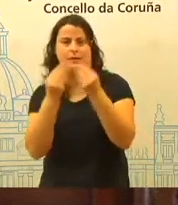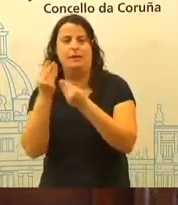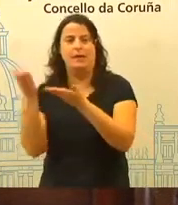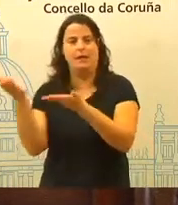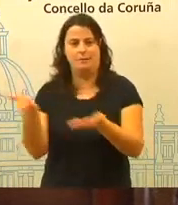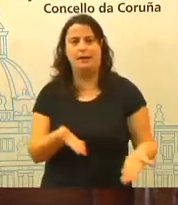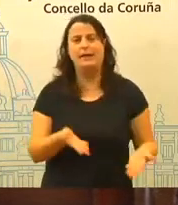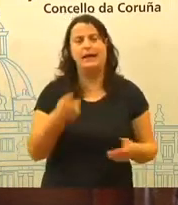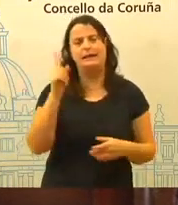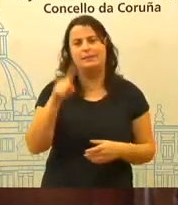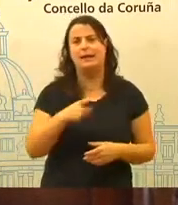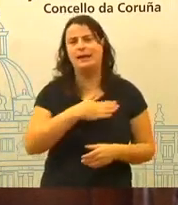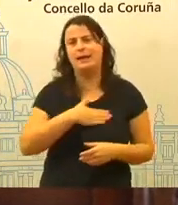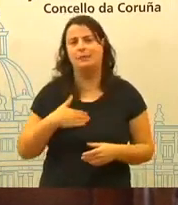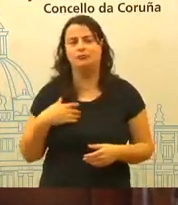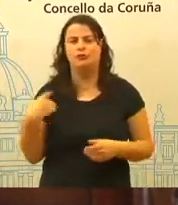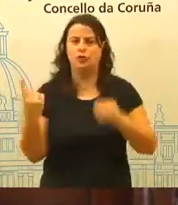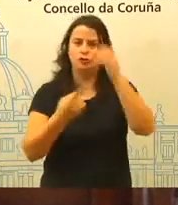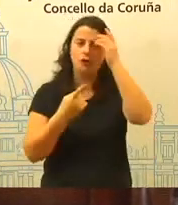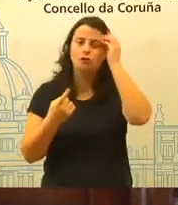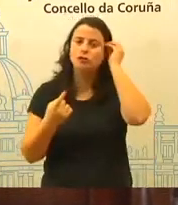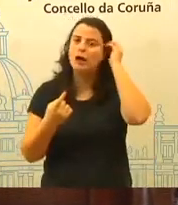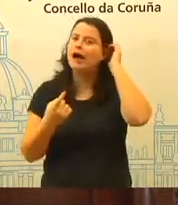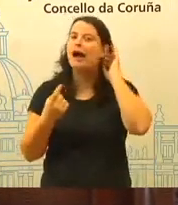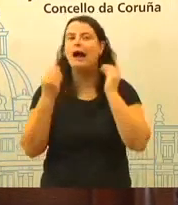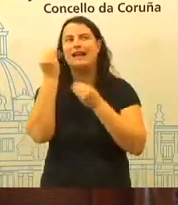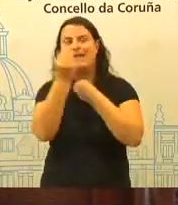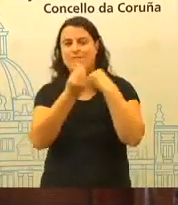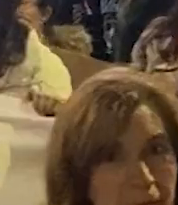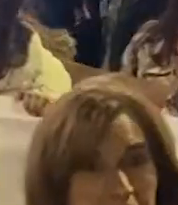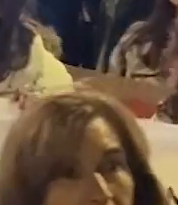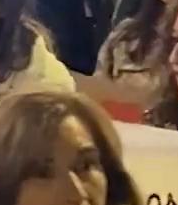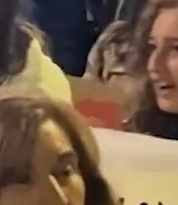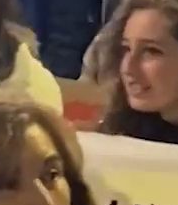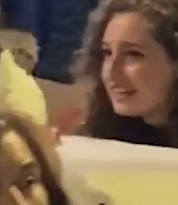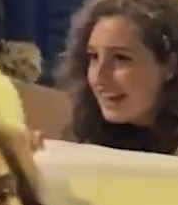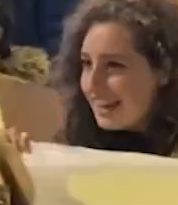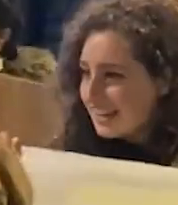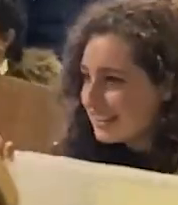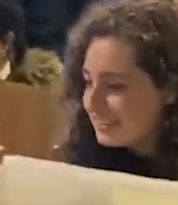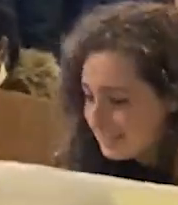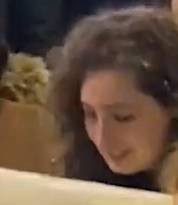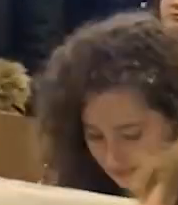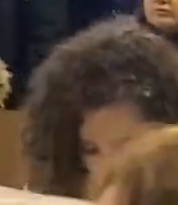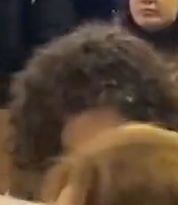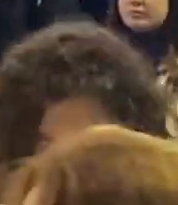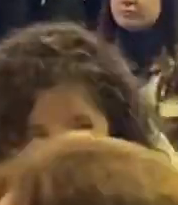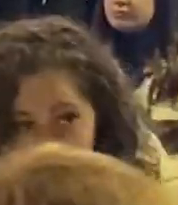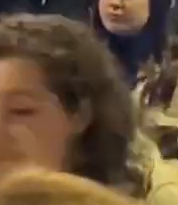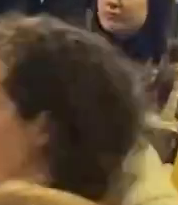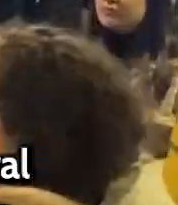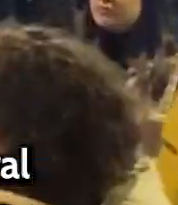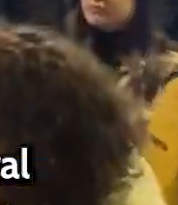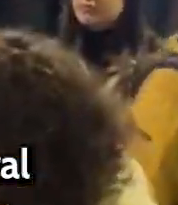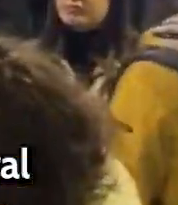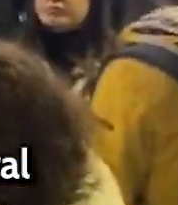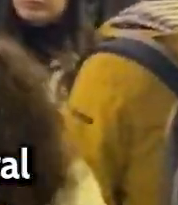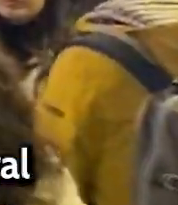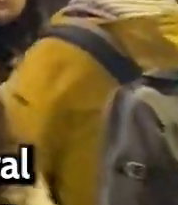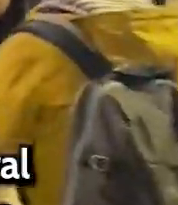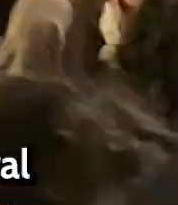a que reflexionemos sobre el nivel de capilaridad de Queen este tipo de violencia